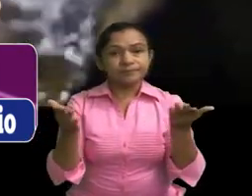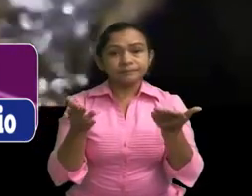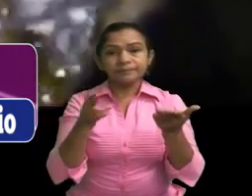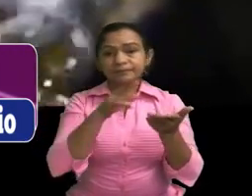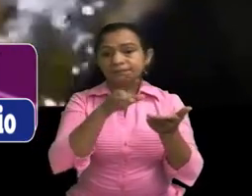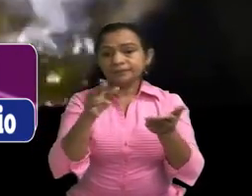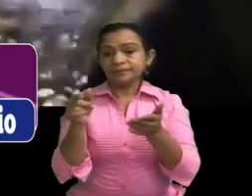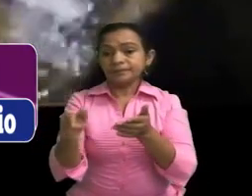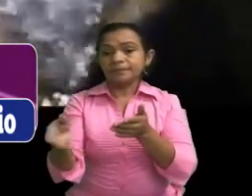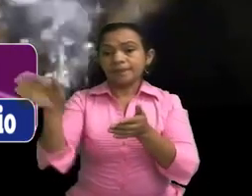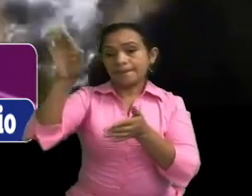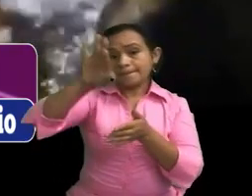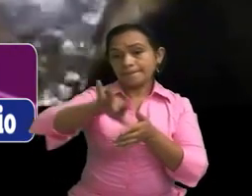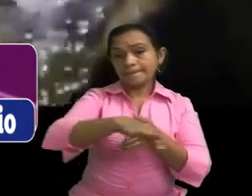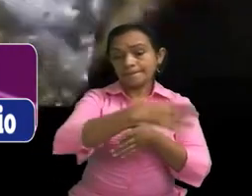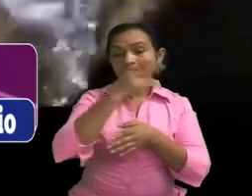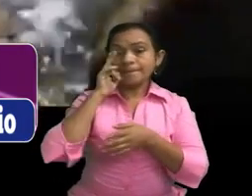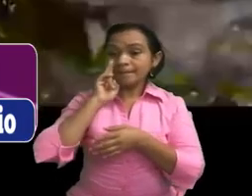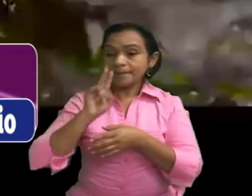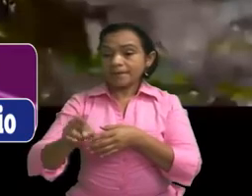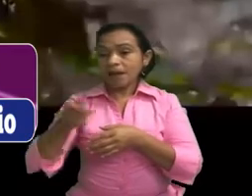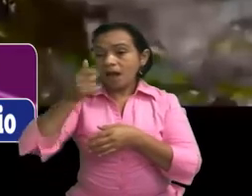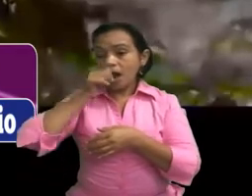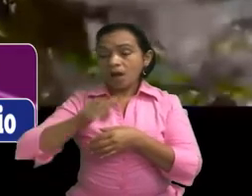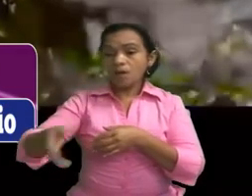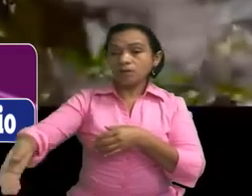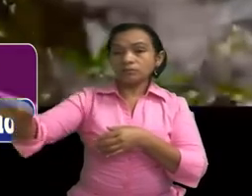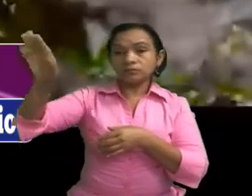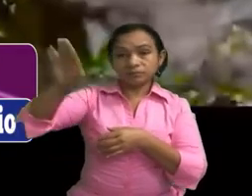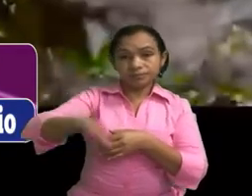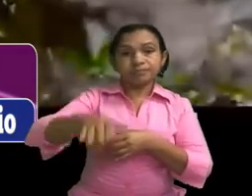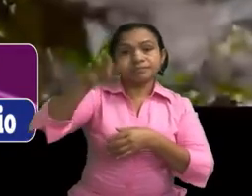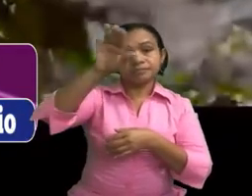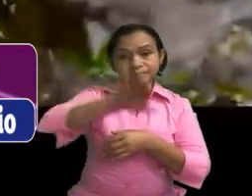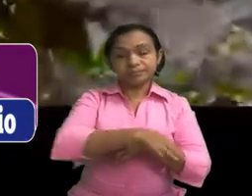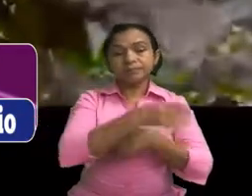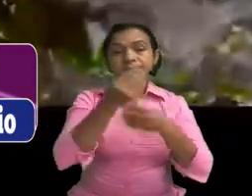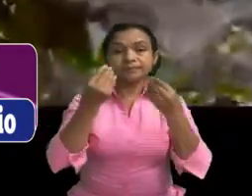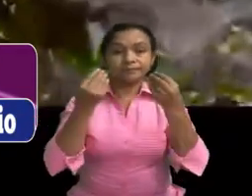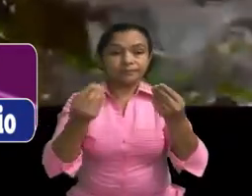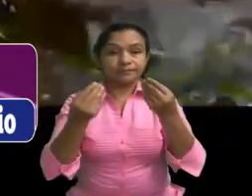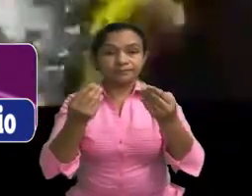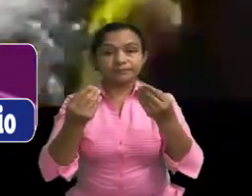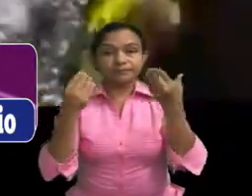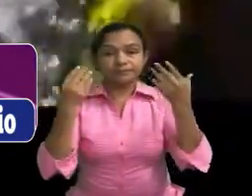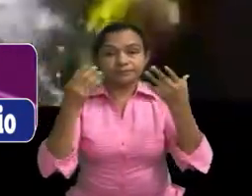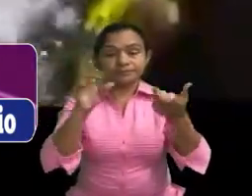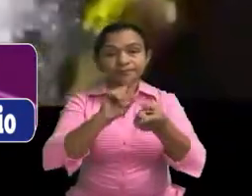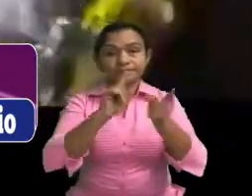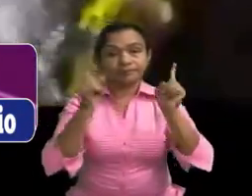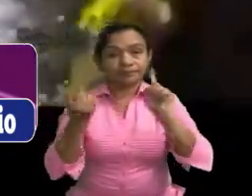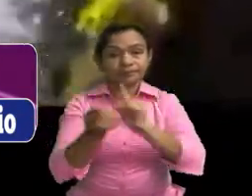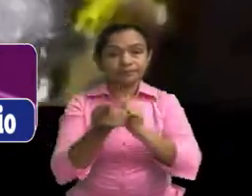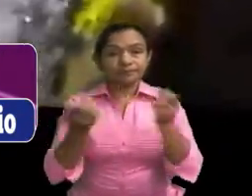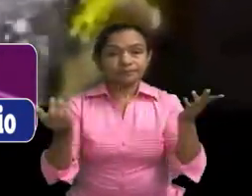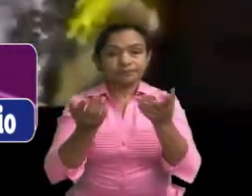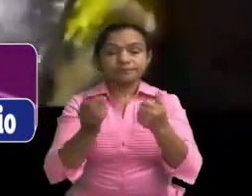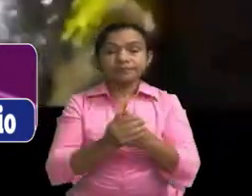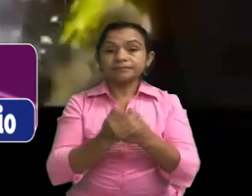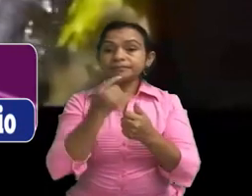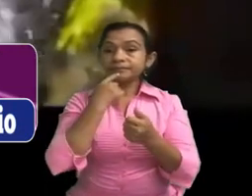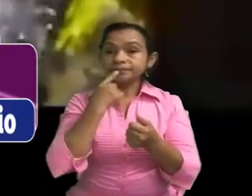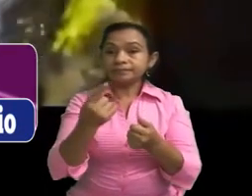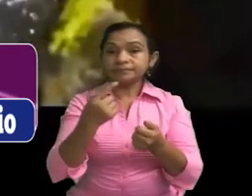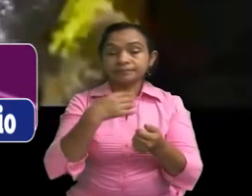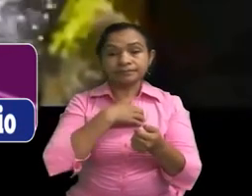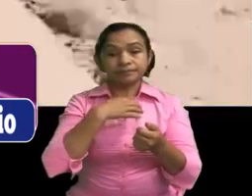las orillas de los mares, que miramos que ya las corrientes suben más, y una serie de efectos que es producto del cambio climático. Dicho esto,